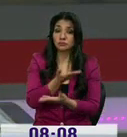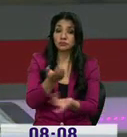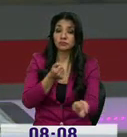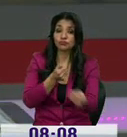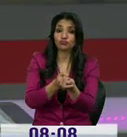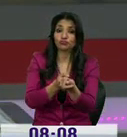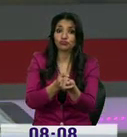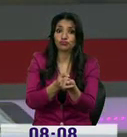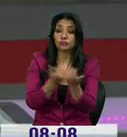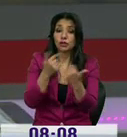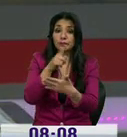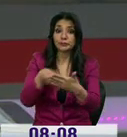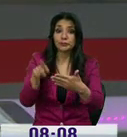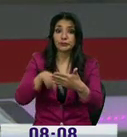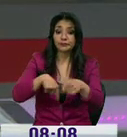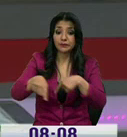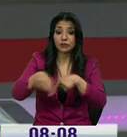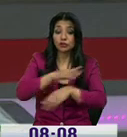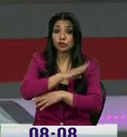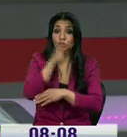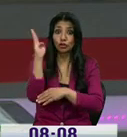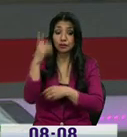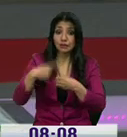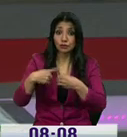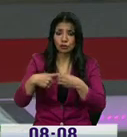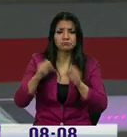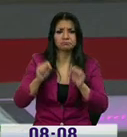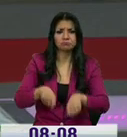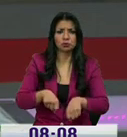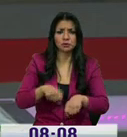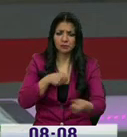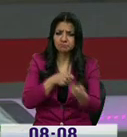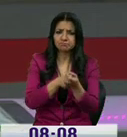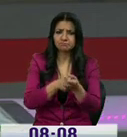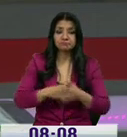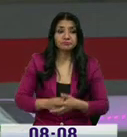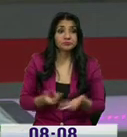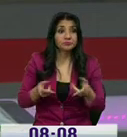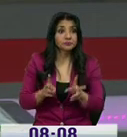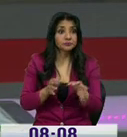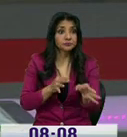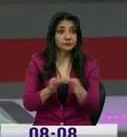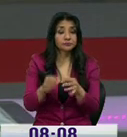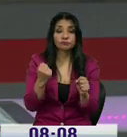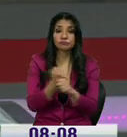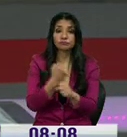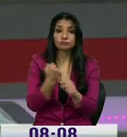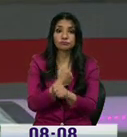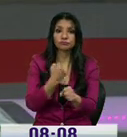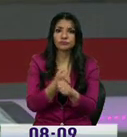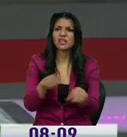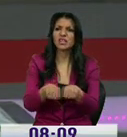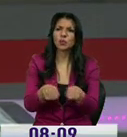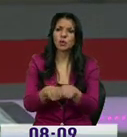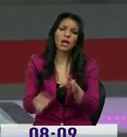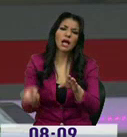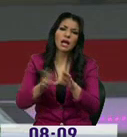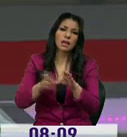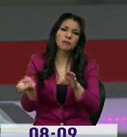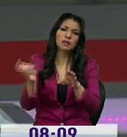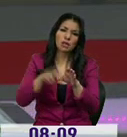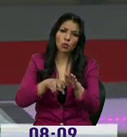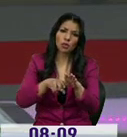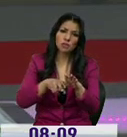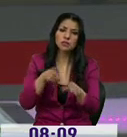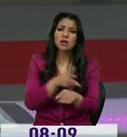a la medida de Hoy No Circula y aseguraron que se unirán a ella. Además explicaron que trabajarán como una especie de